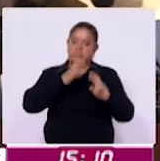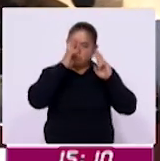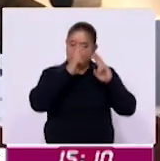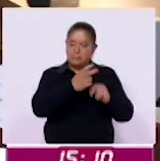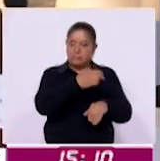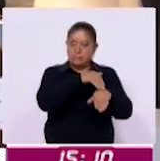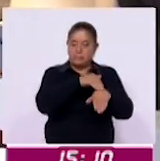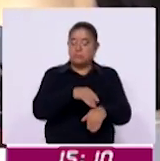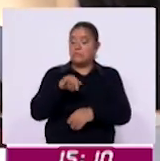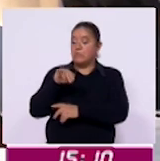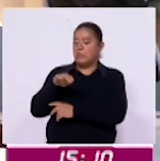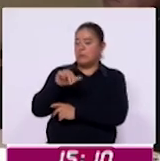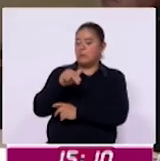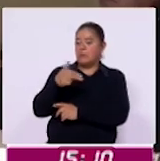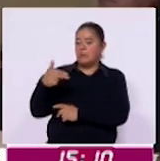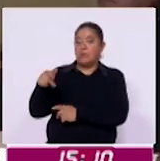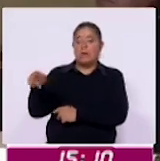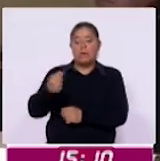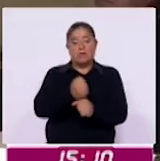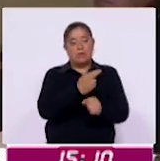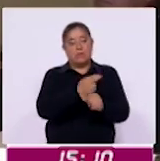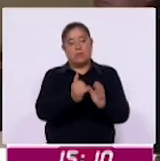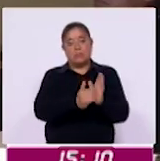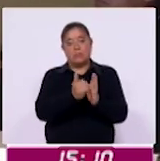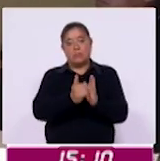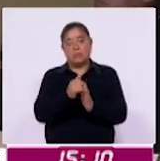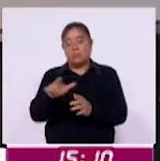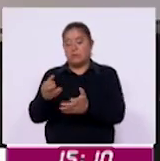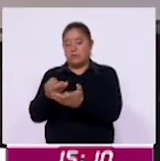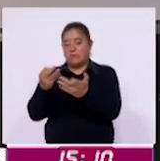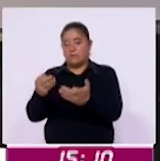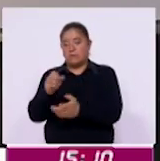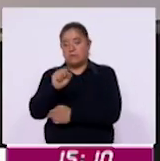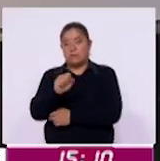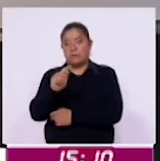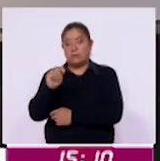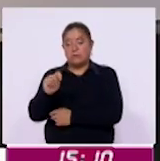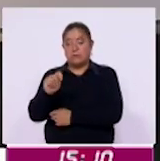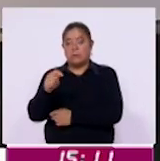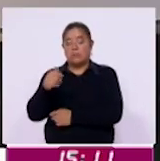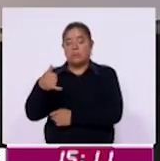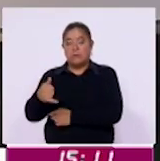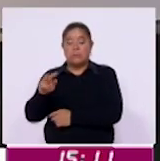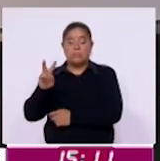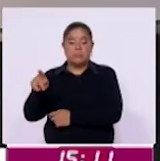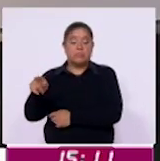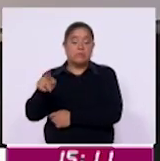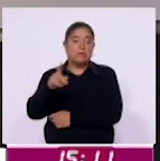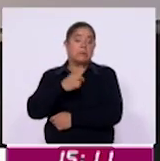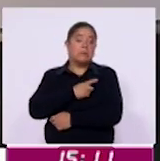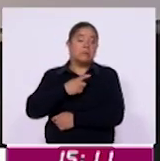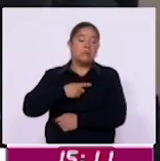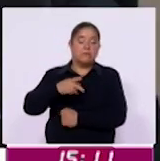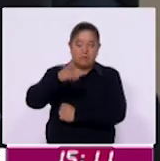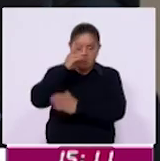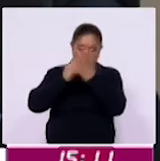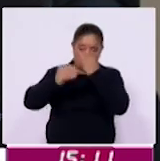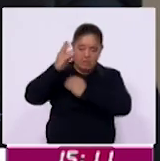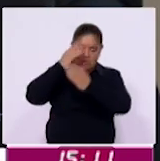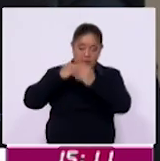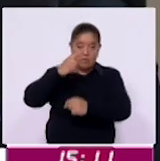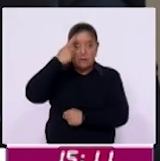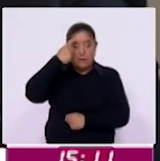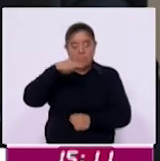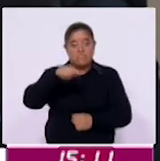con el INAH, las Secretarías de Infraestructura y de Ordenamiento Territorial y Vivienda deberán impartir capacitaciones para el gremio